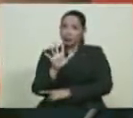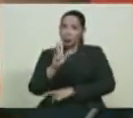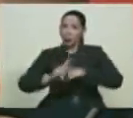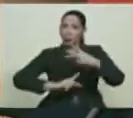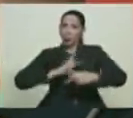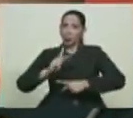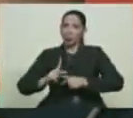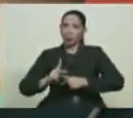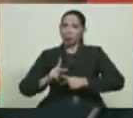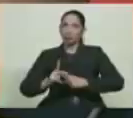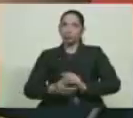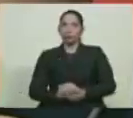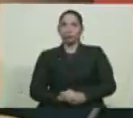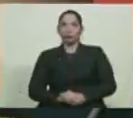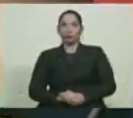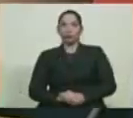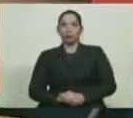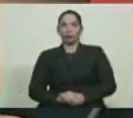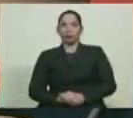pasan a costar